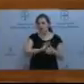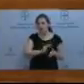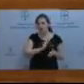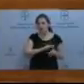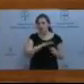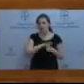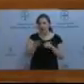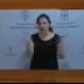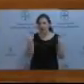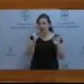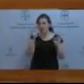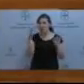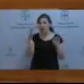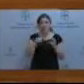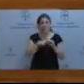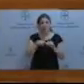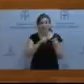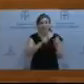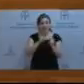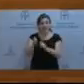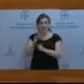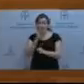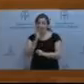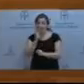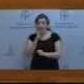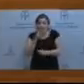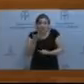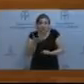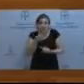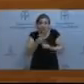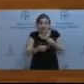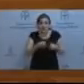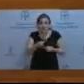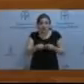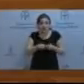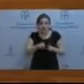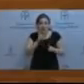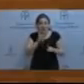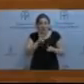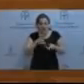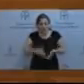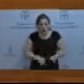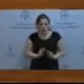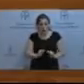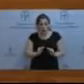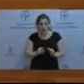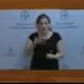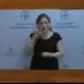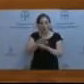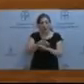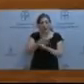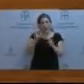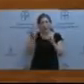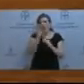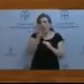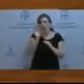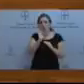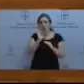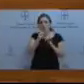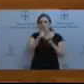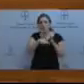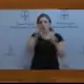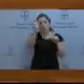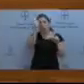porque las plazas no estaban adjudicadas y se encontraban las familias o conocieron las familias que sus hijos iban al colegio a ver películas o a jugar a fútbol en el recreo porque no había